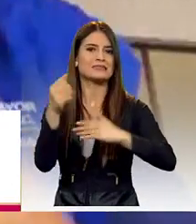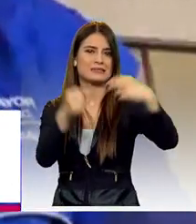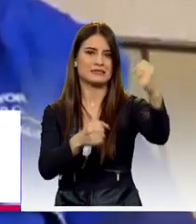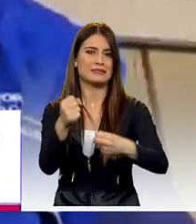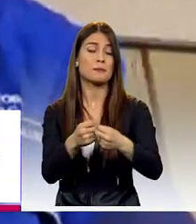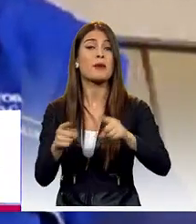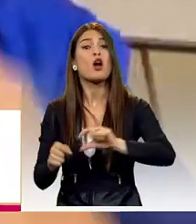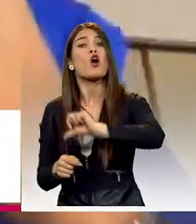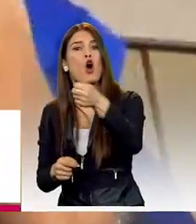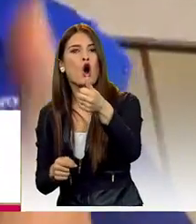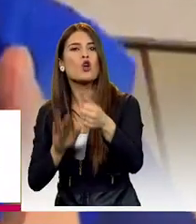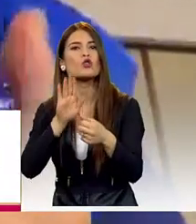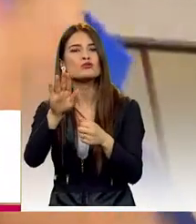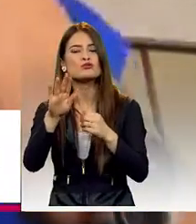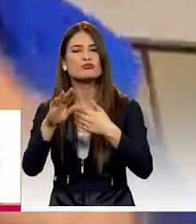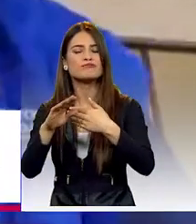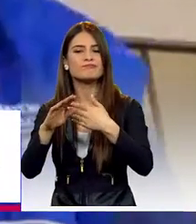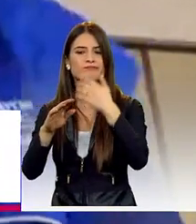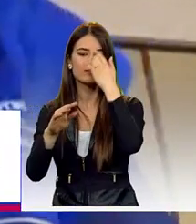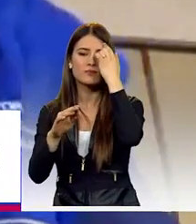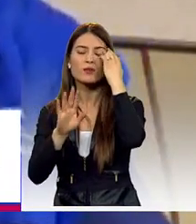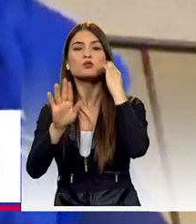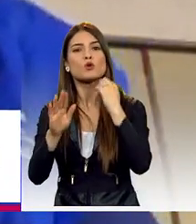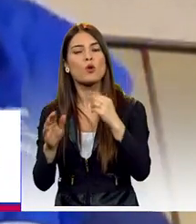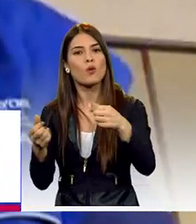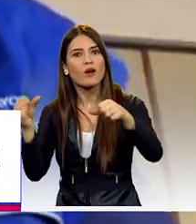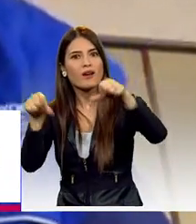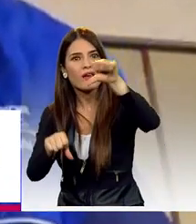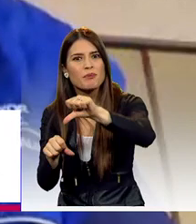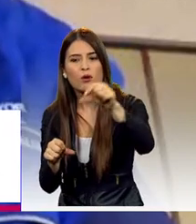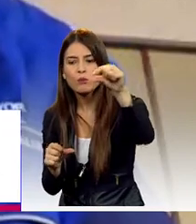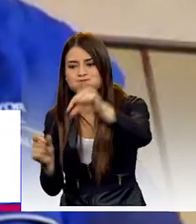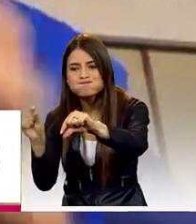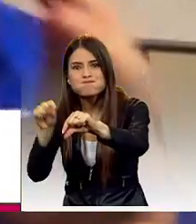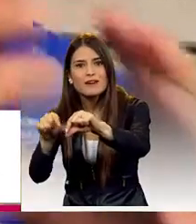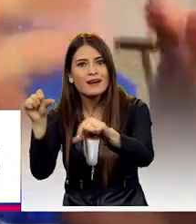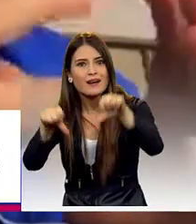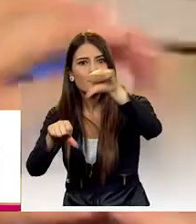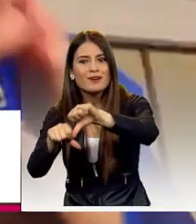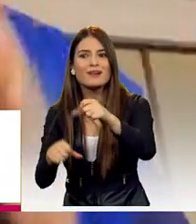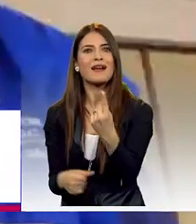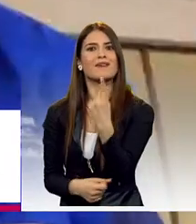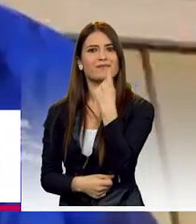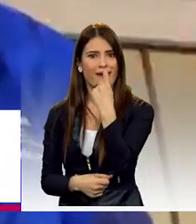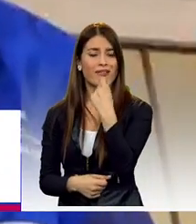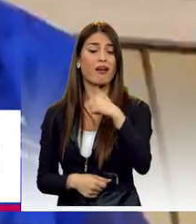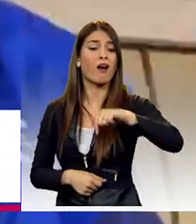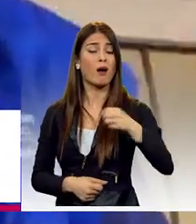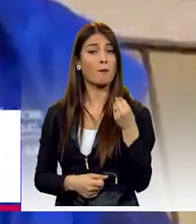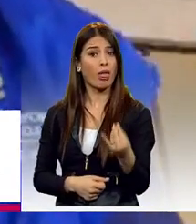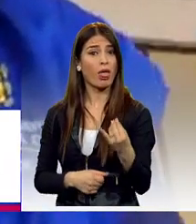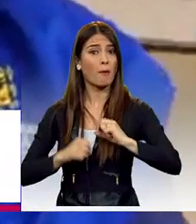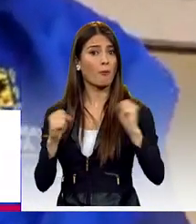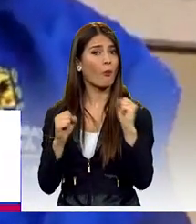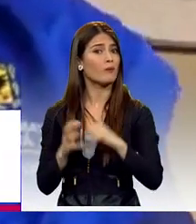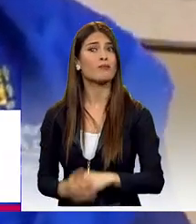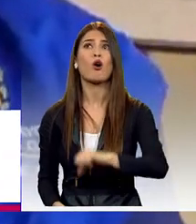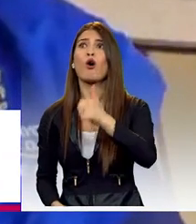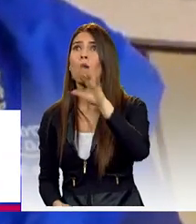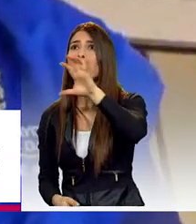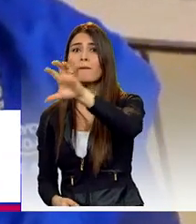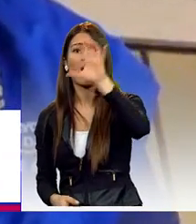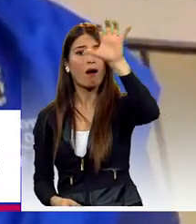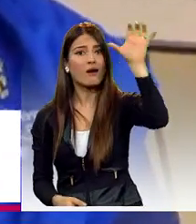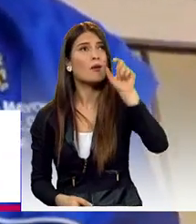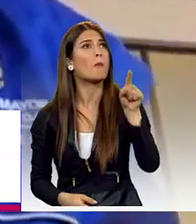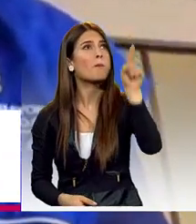el mundo. Lo tiene el Instituto Nacional de Salud y lo tenemos nosotros. Es claro que hoy estamos procesando menos pruebas de las